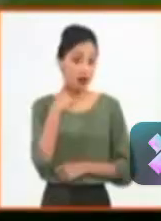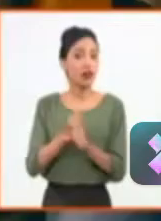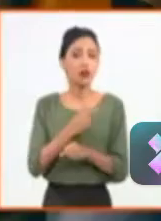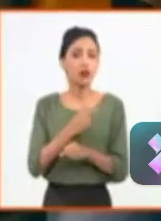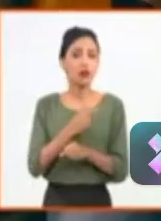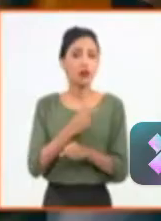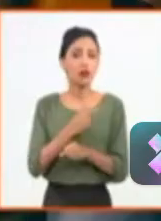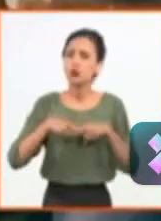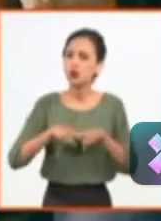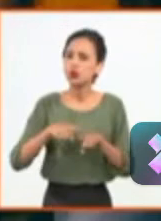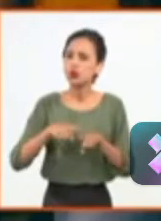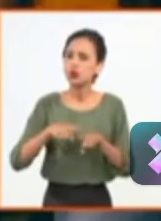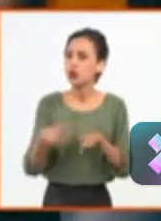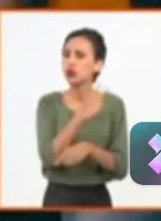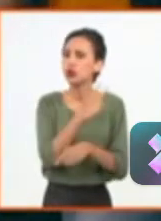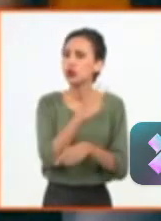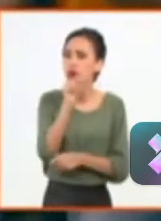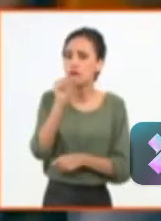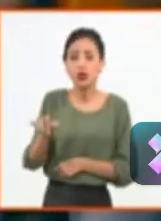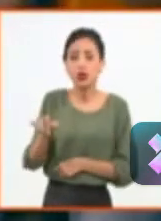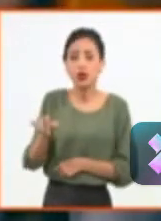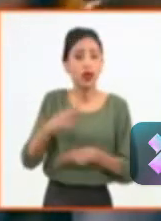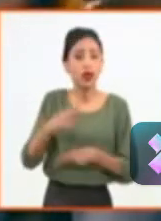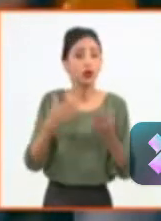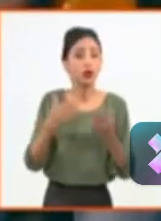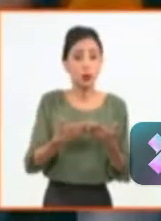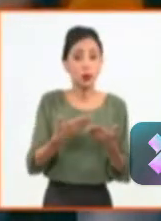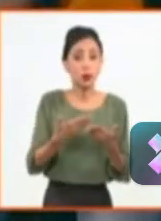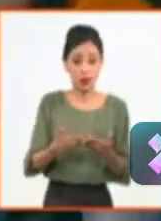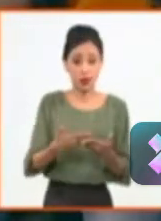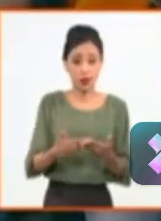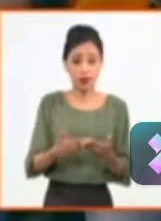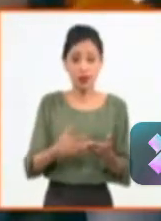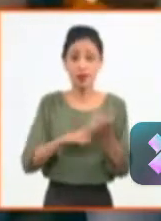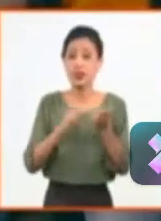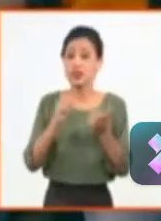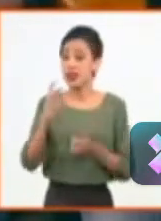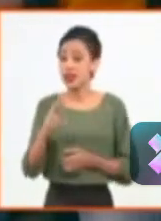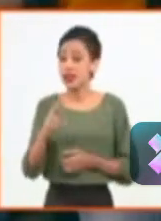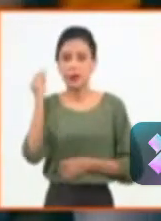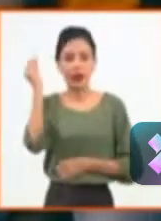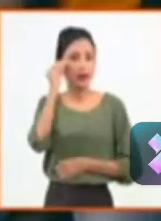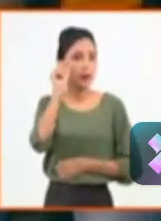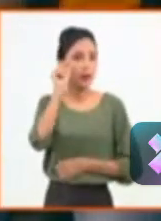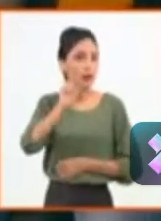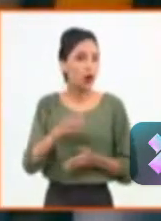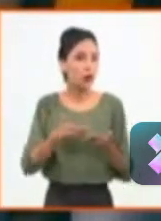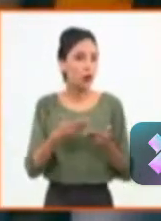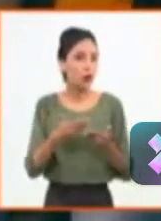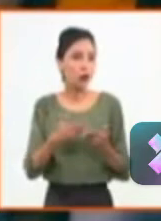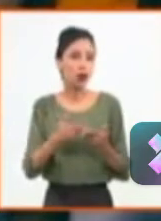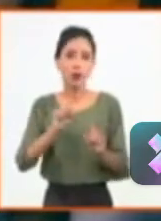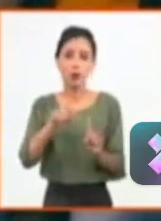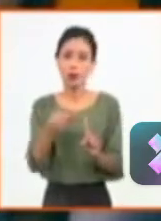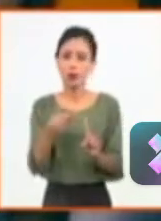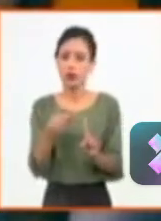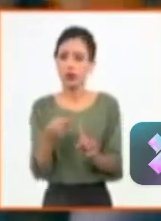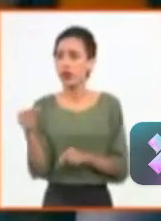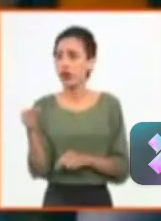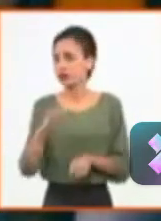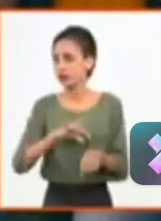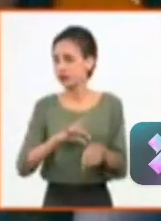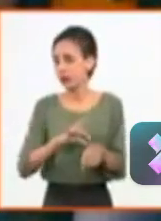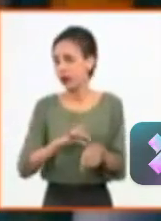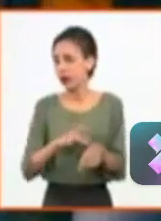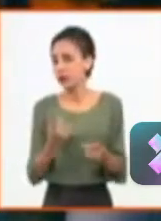muchos profesores, haciendo muestras en laboratorio, haciendo PCR para saber si una persona era positiva o no. Recuerdo que era en abril, mayo aproximadamente del año